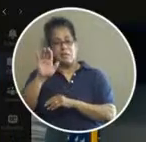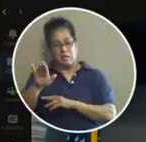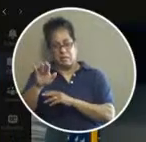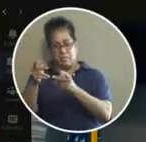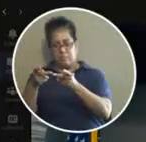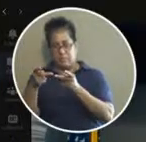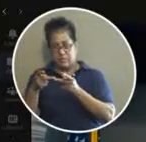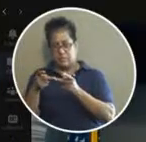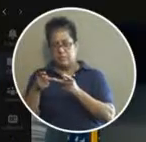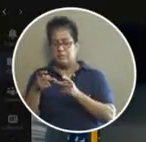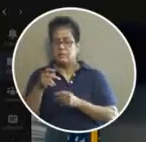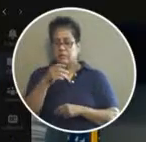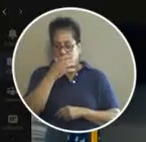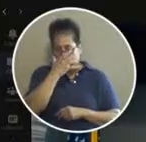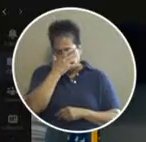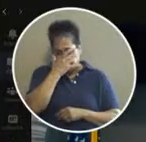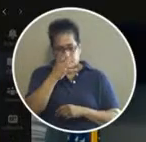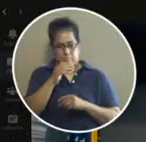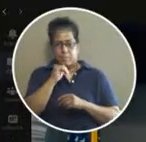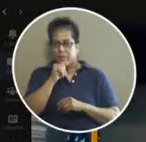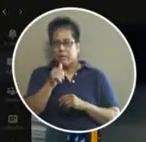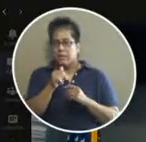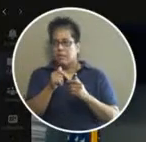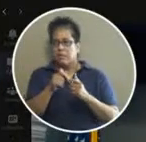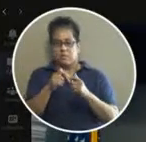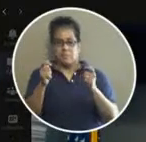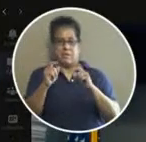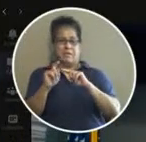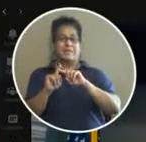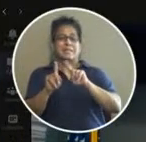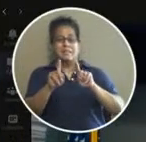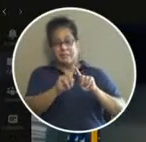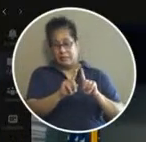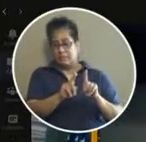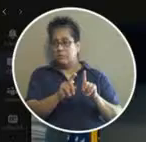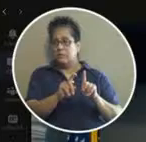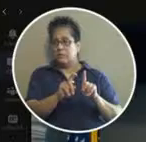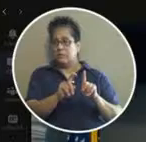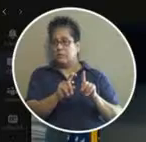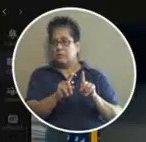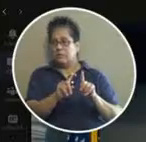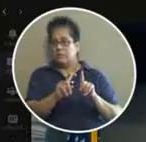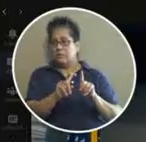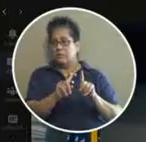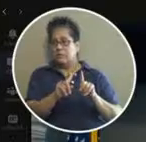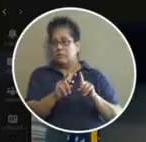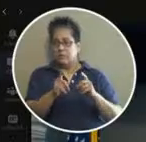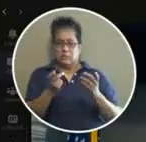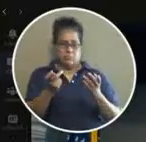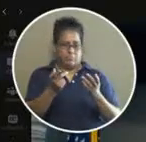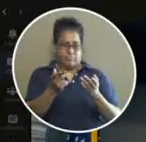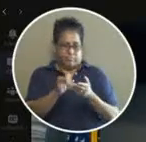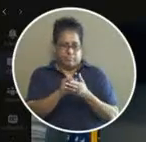creemos que esta diferencia sea una